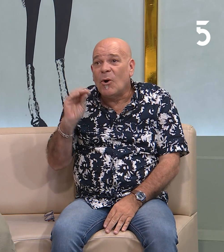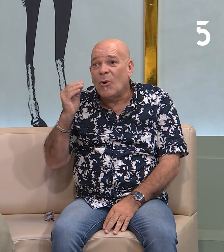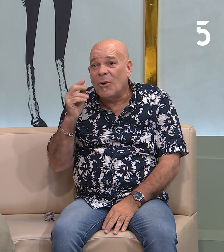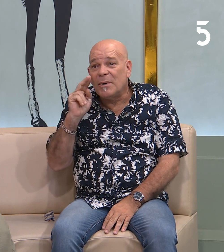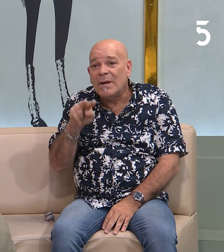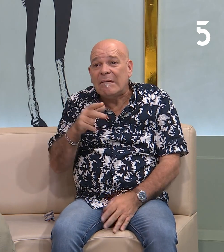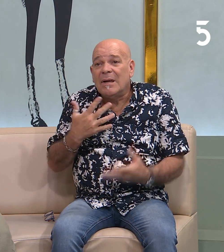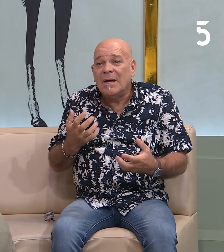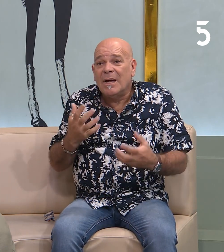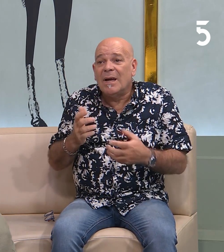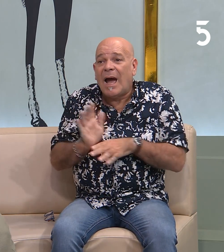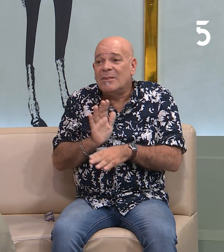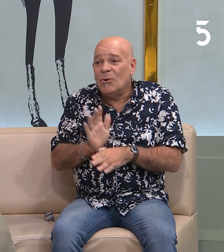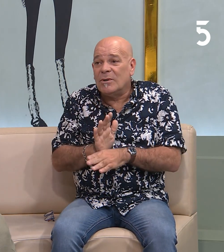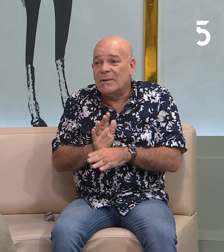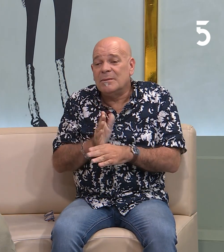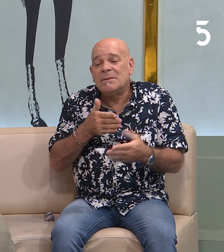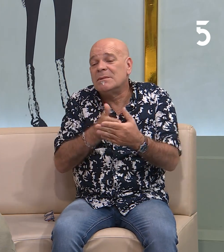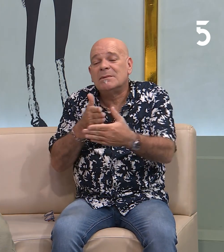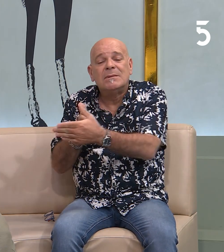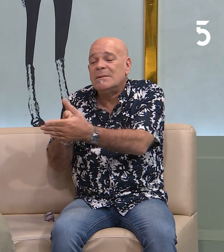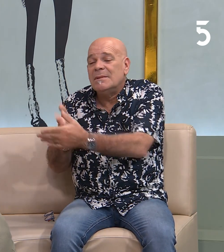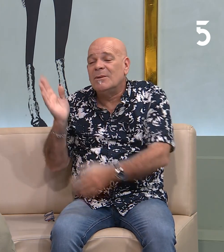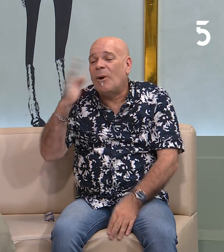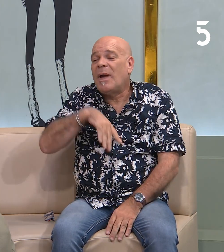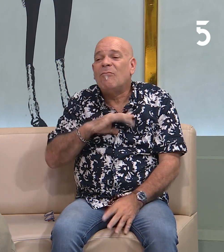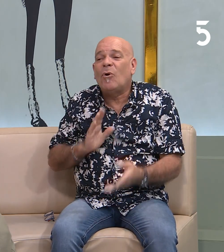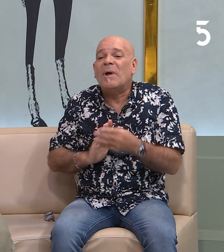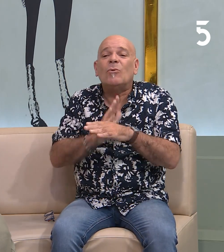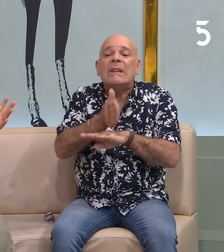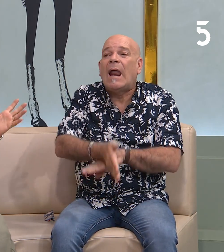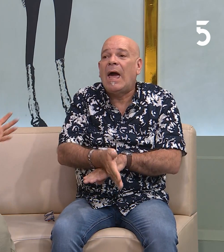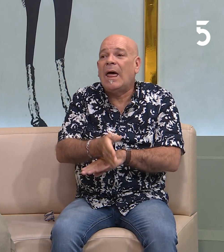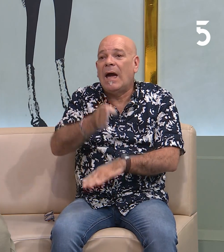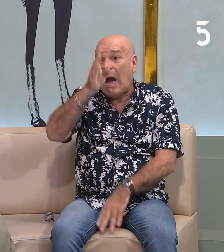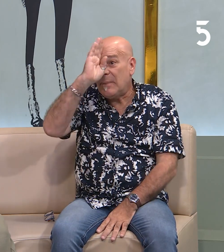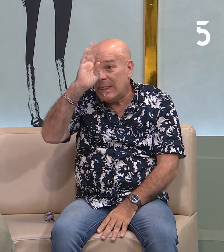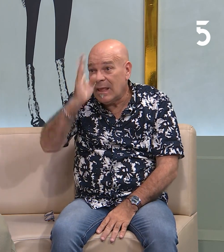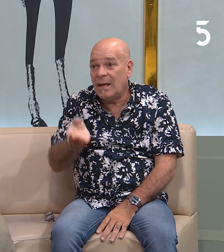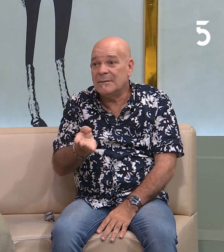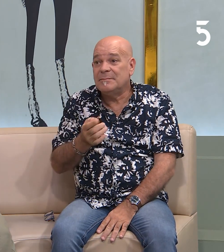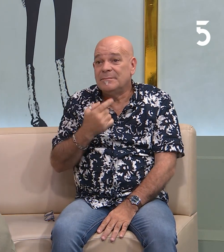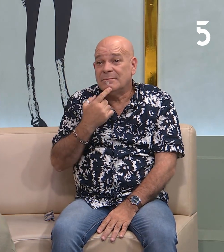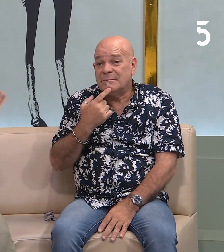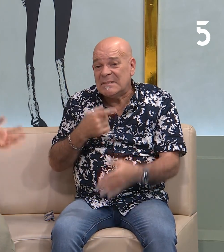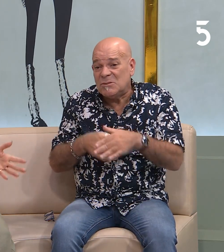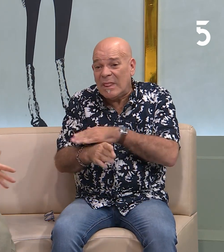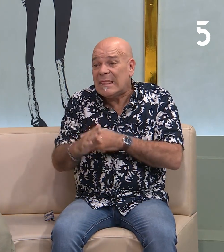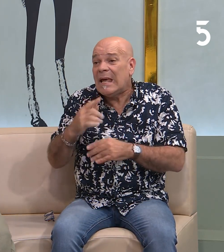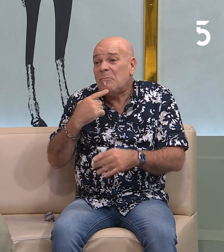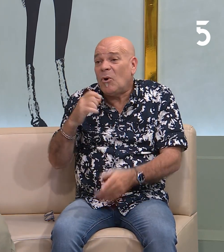desde niño, de joven, que yo quería ser actor. Y habían barreras que no me permitían. Yo entré